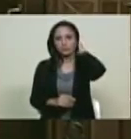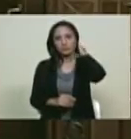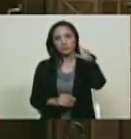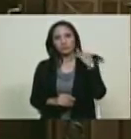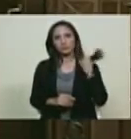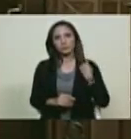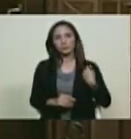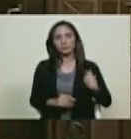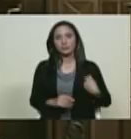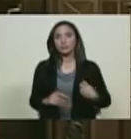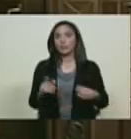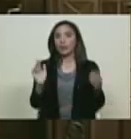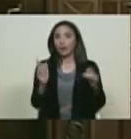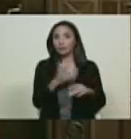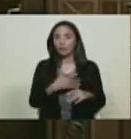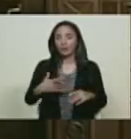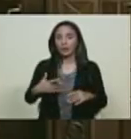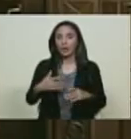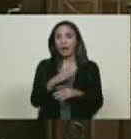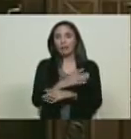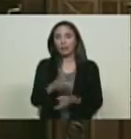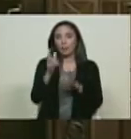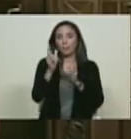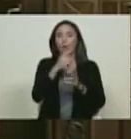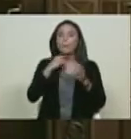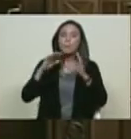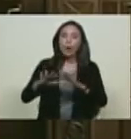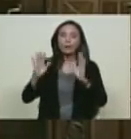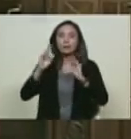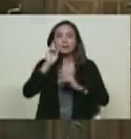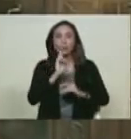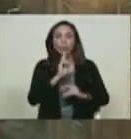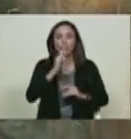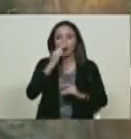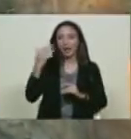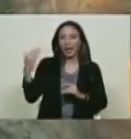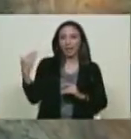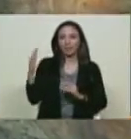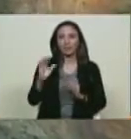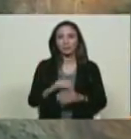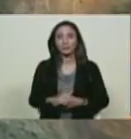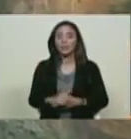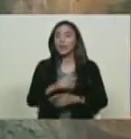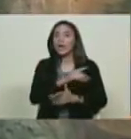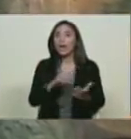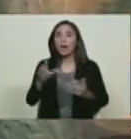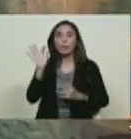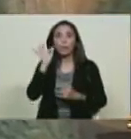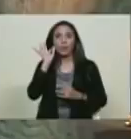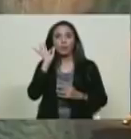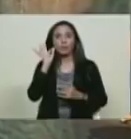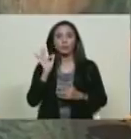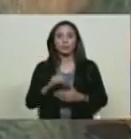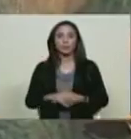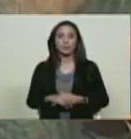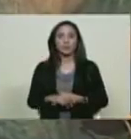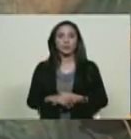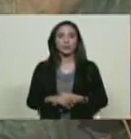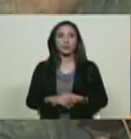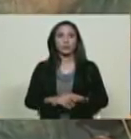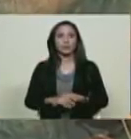Pensar en matar al padre creador de la patria, Simón Bolívar. Lo salvó Manuela Sáenz, nuestra gran Manuela